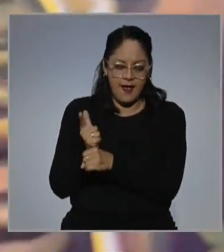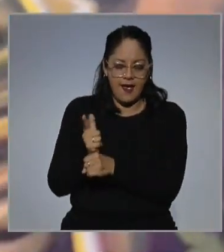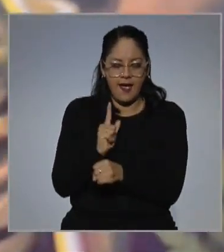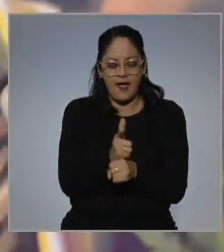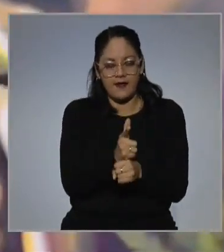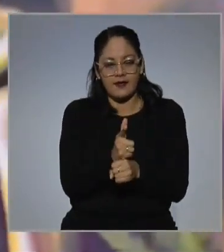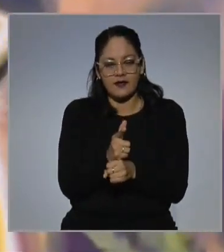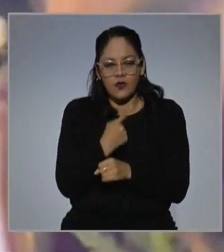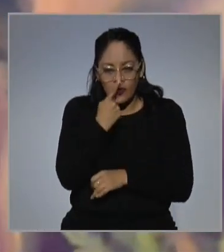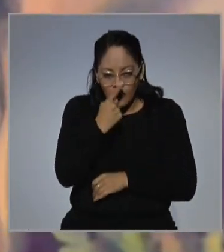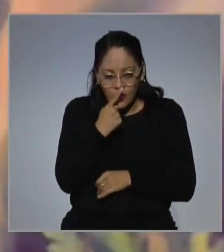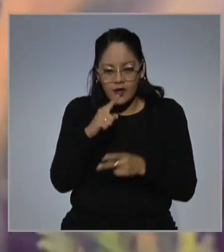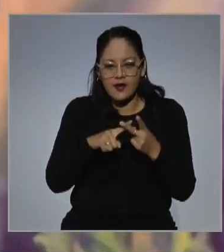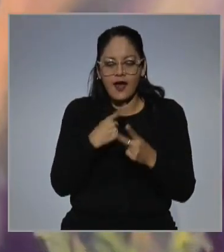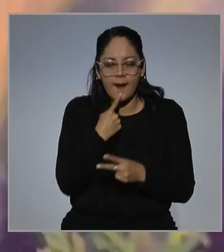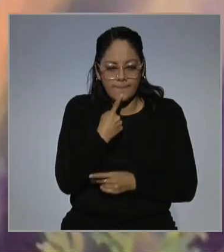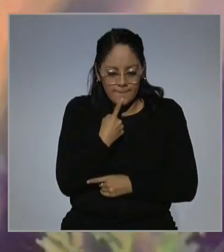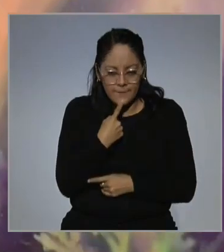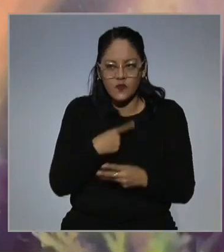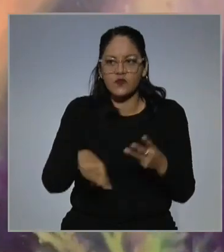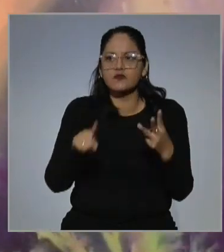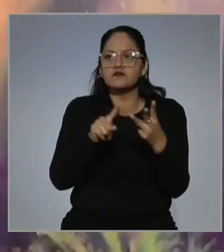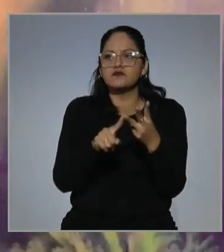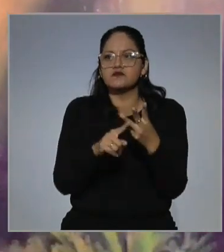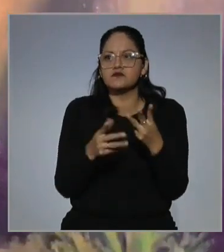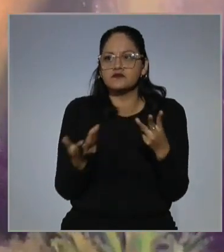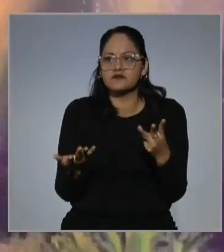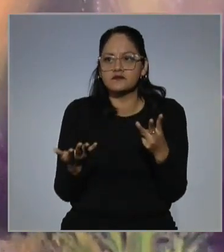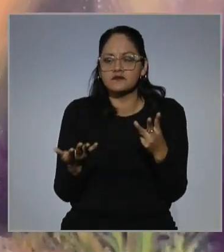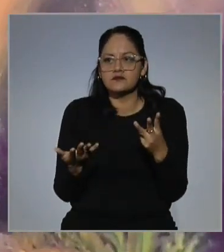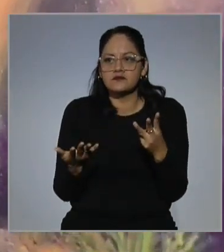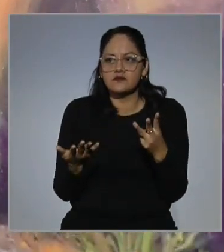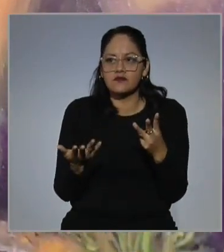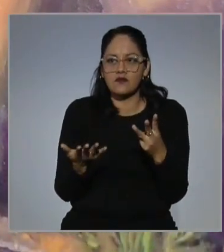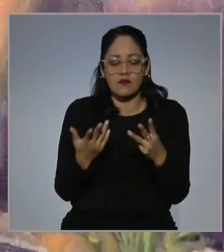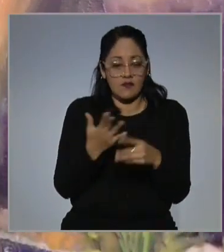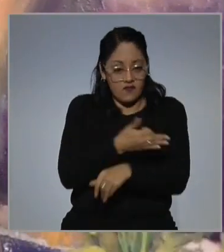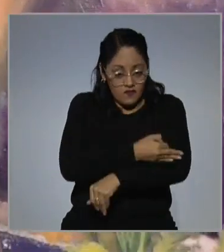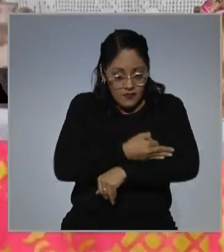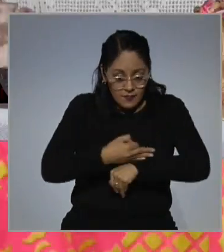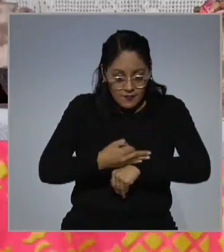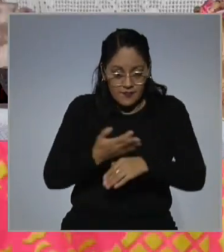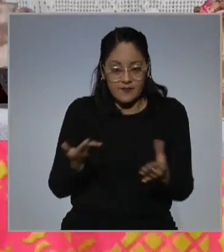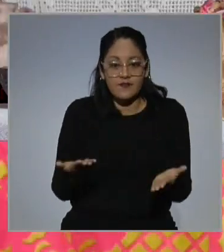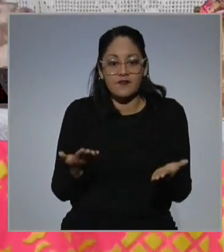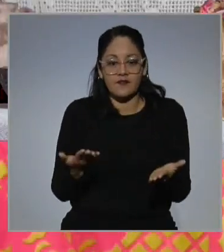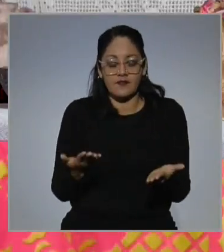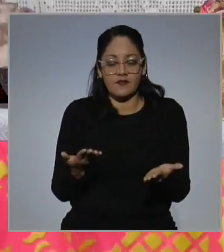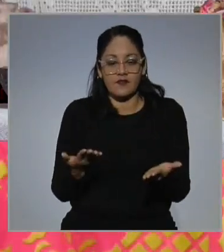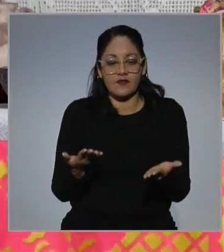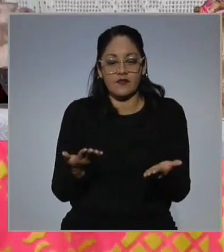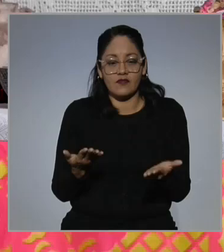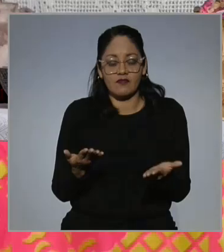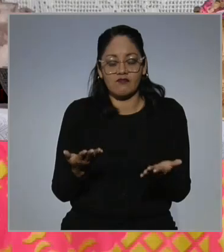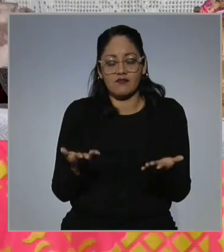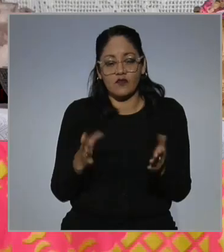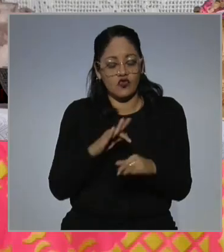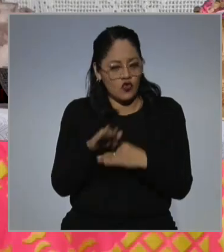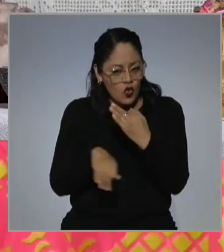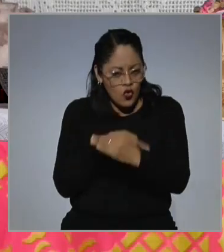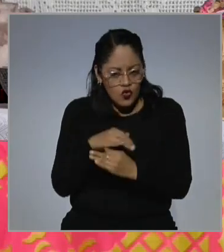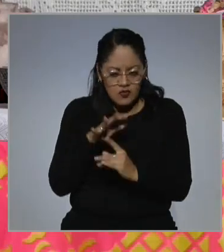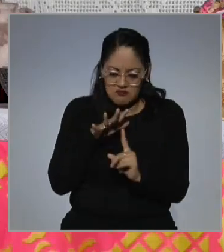con olores, con sabores, con la familia, con todo